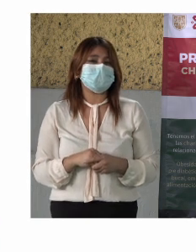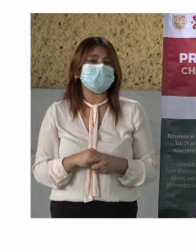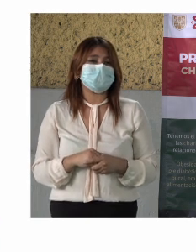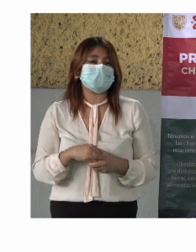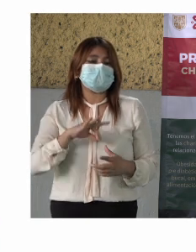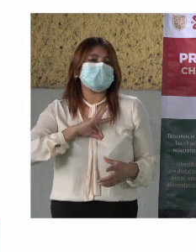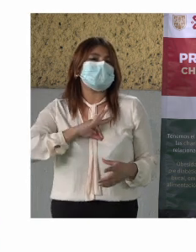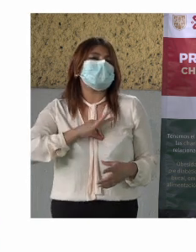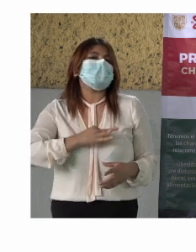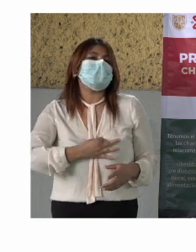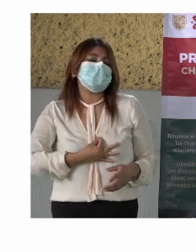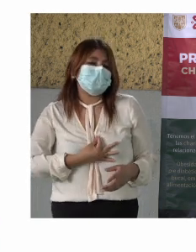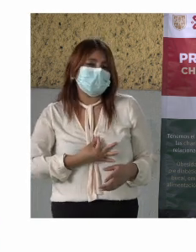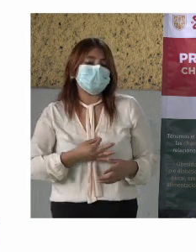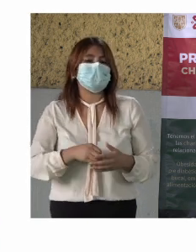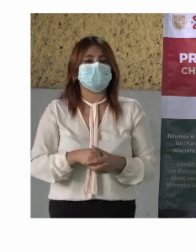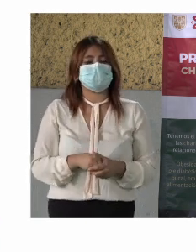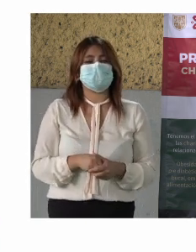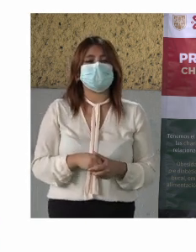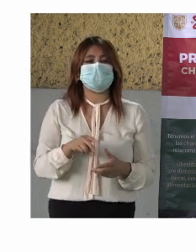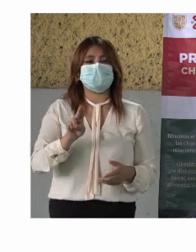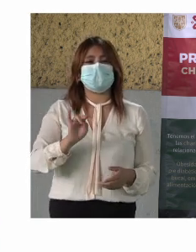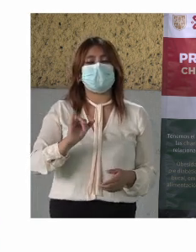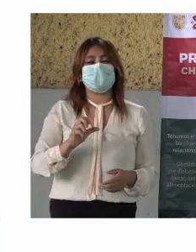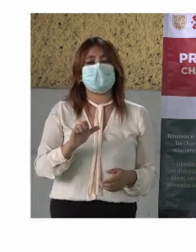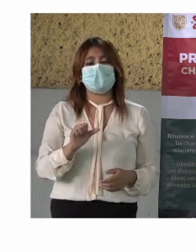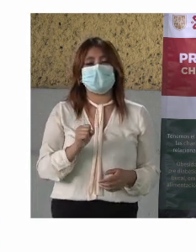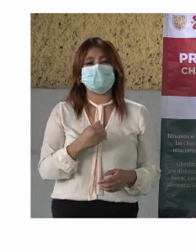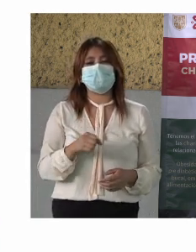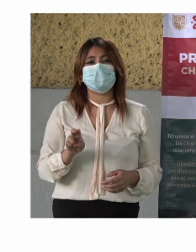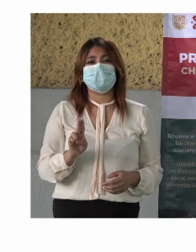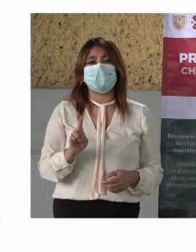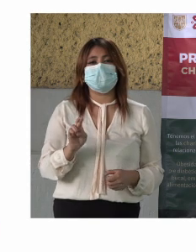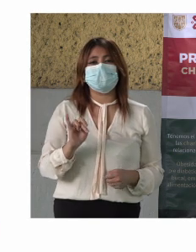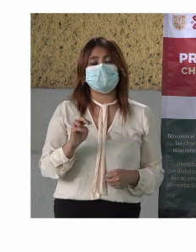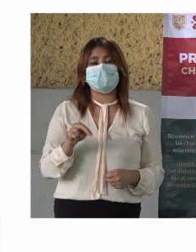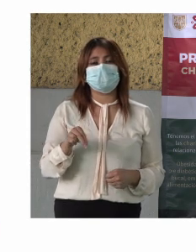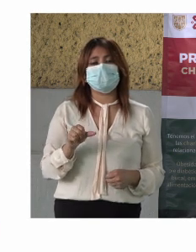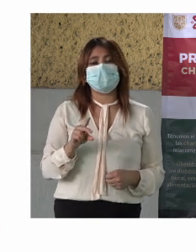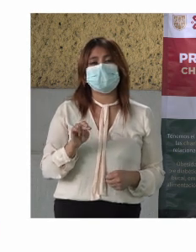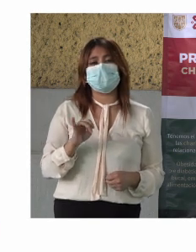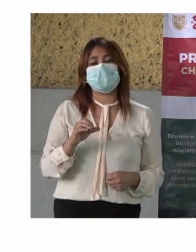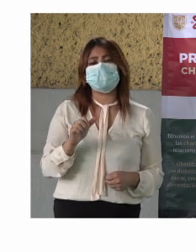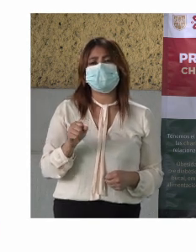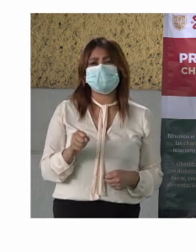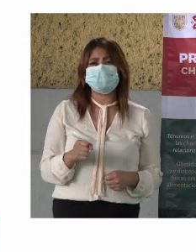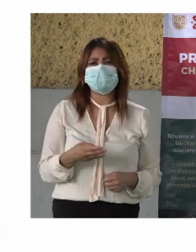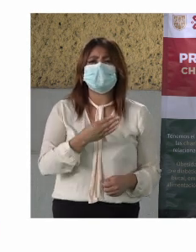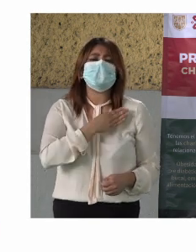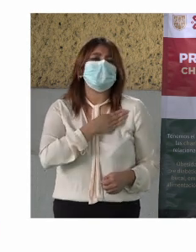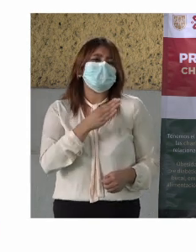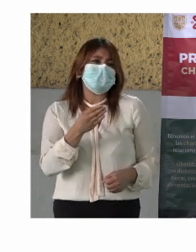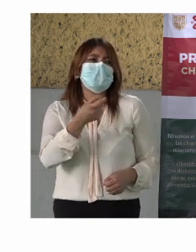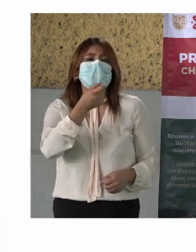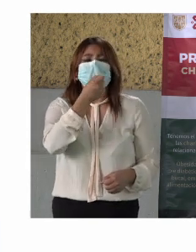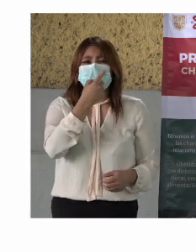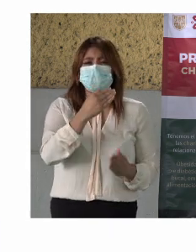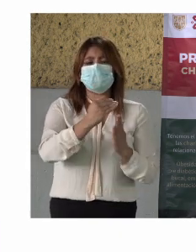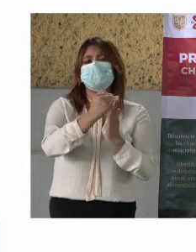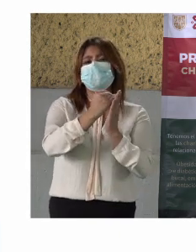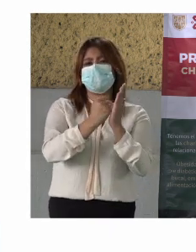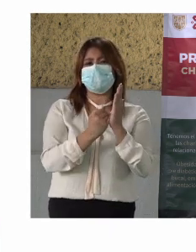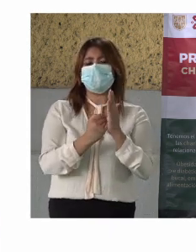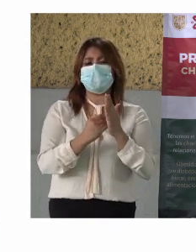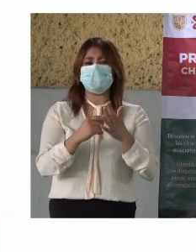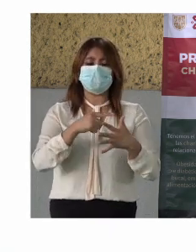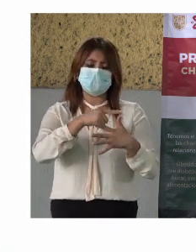infecciones de vías urinarias de lo normal, pero ese sería como el principal efecto adverso. Pero es muy buen medicamento que nos va a ayudar a bajar el nivel